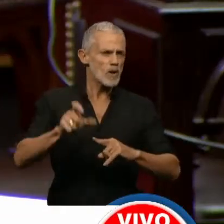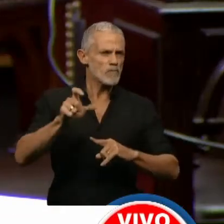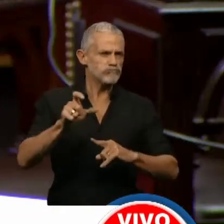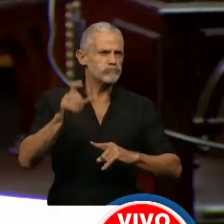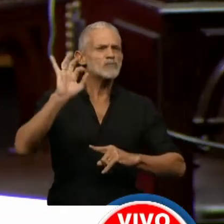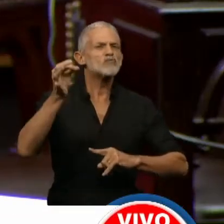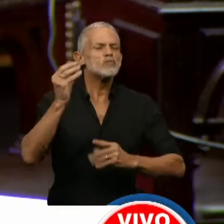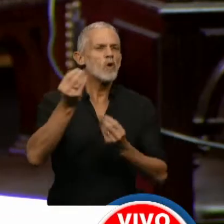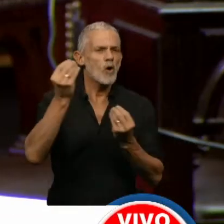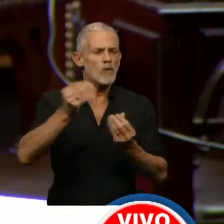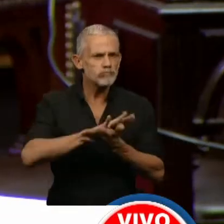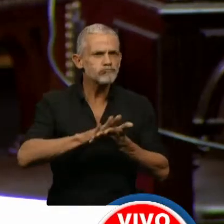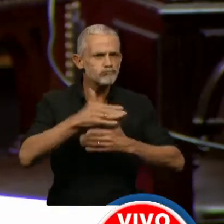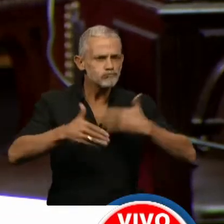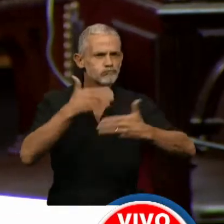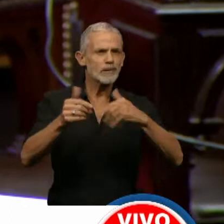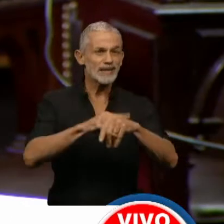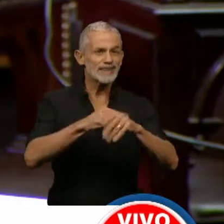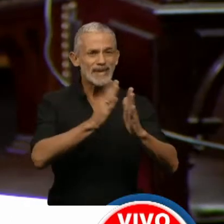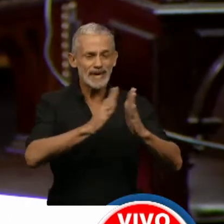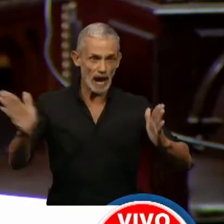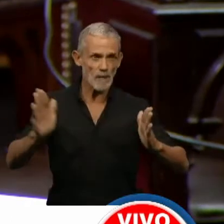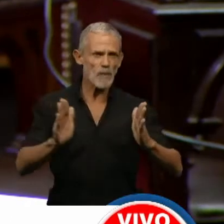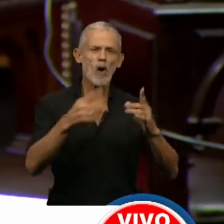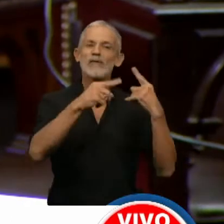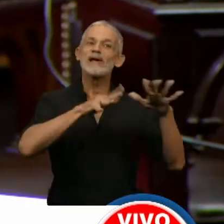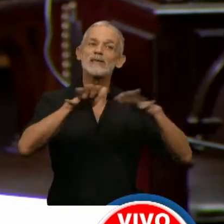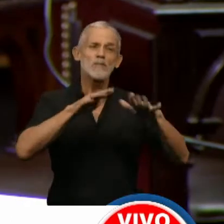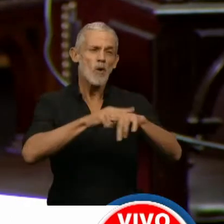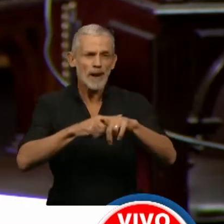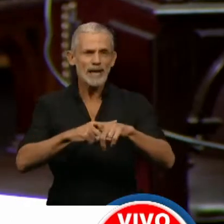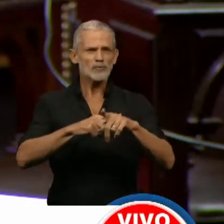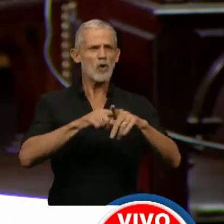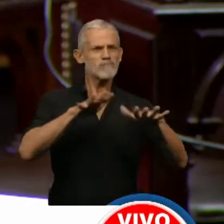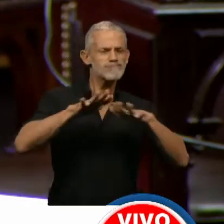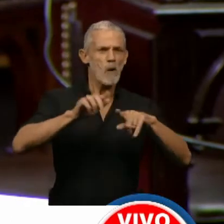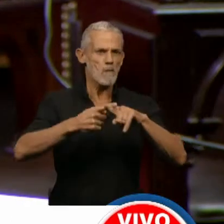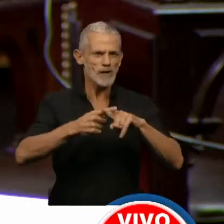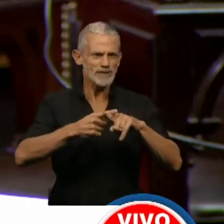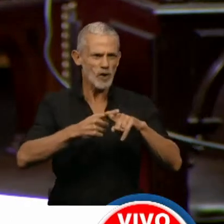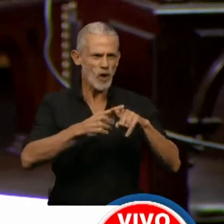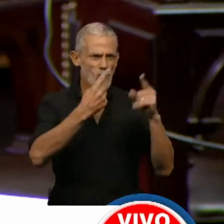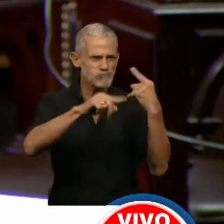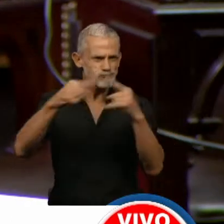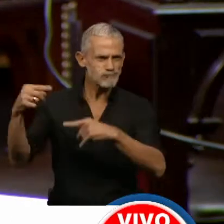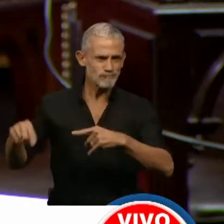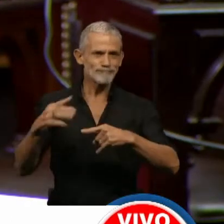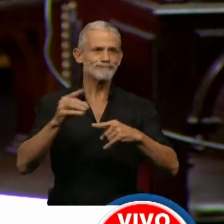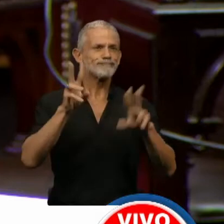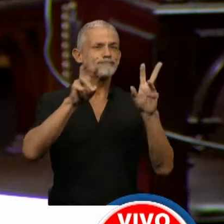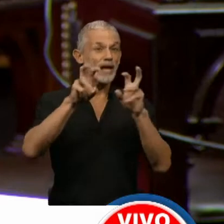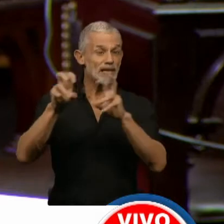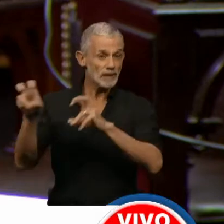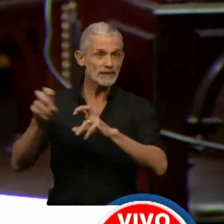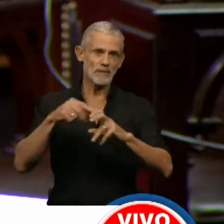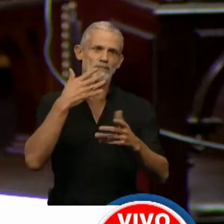sabido sobrellevar adelante en el tiempo y en distintas circunstancias y coyunturas políticas, valga la redundancia, un tema que